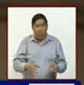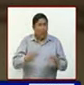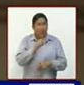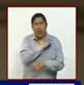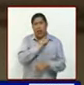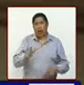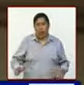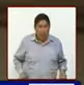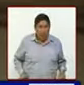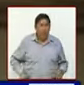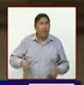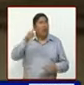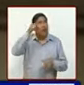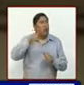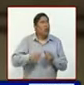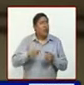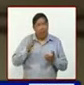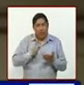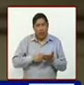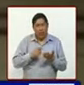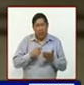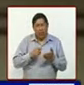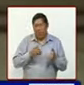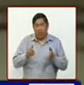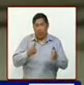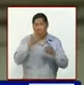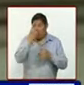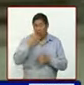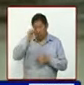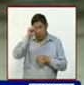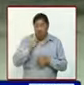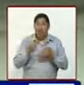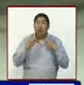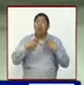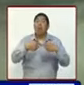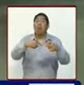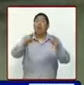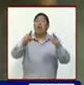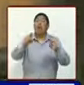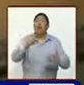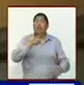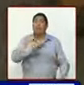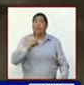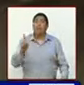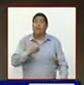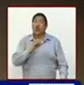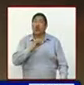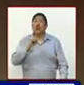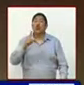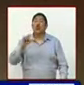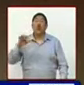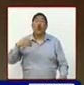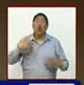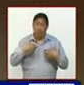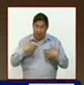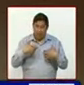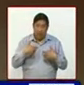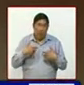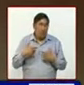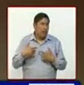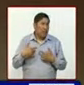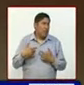de la Alcaldía Municipal. Recordemos que esta vía de la zona sur que conecta hacia el sector de Aranjuez, hacia Mayasa, Mayasilla,